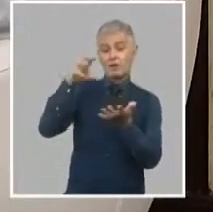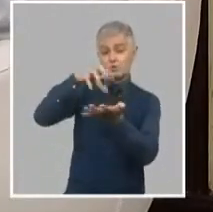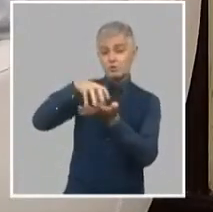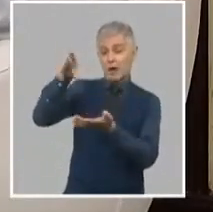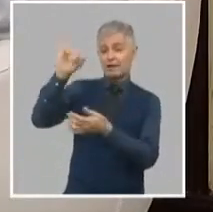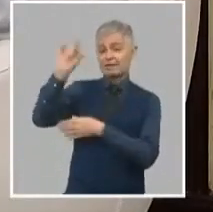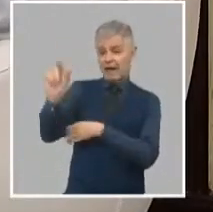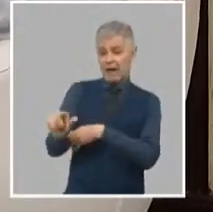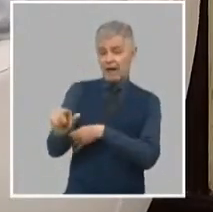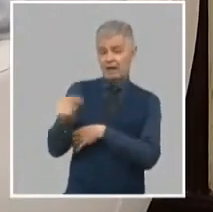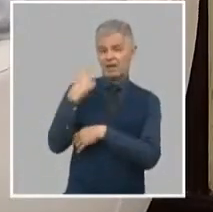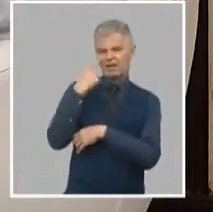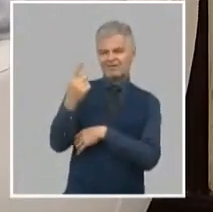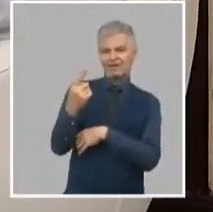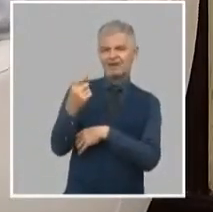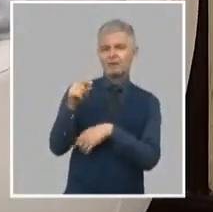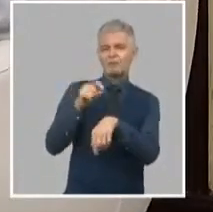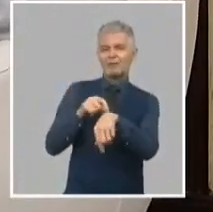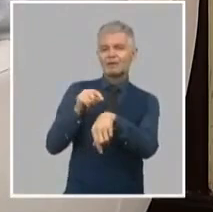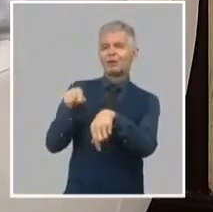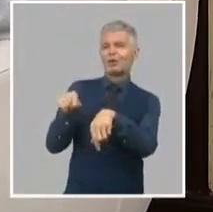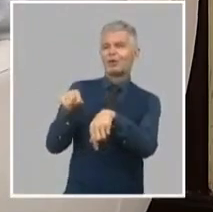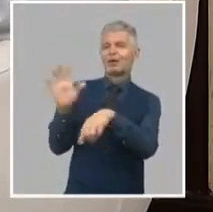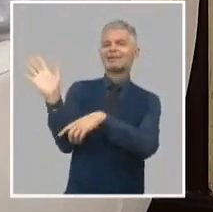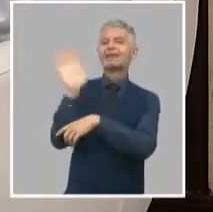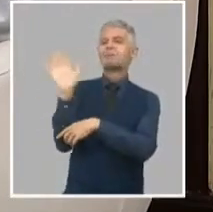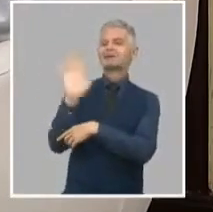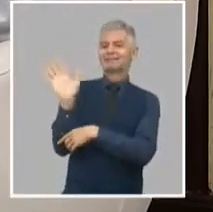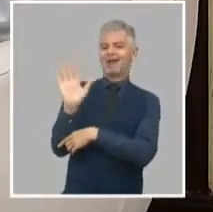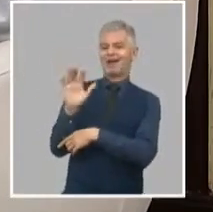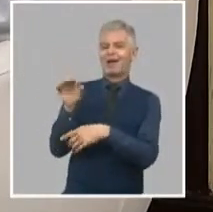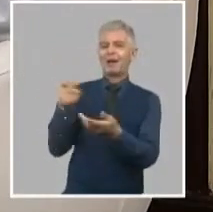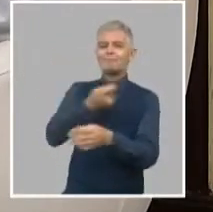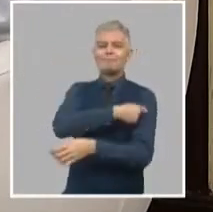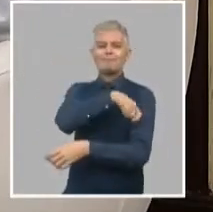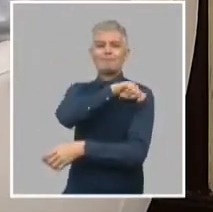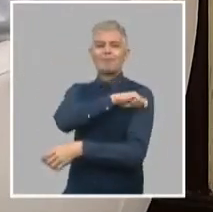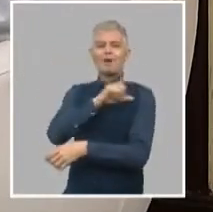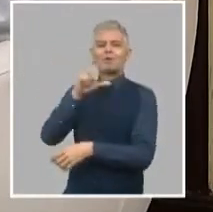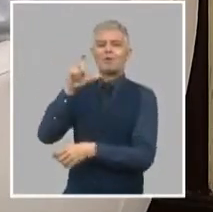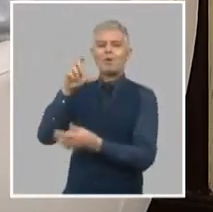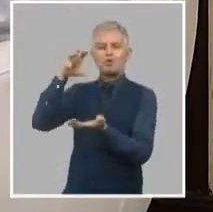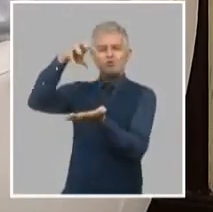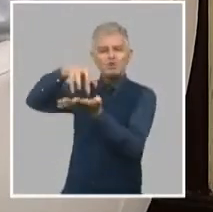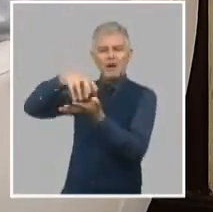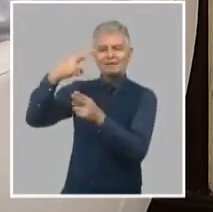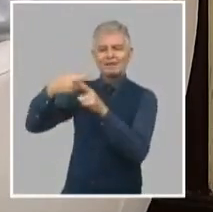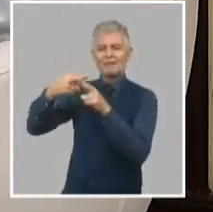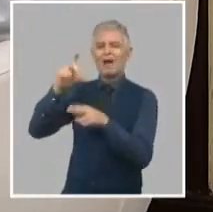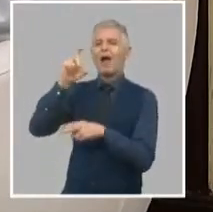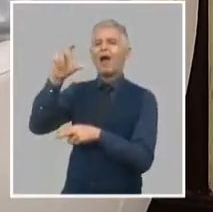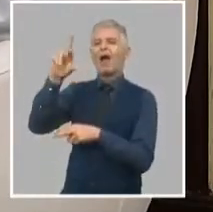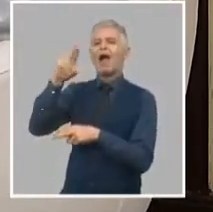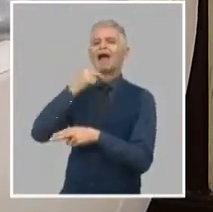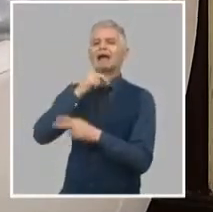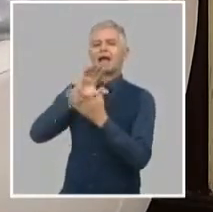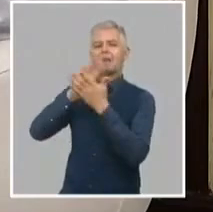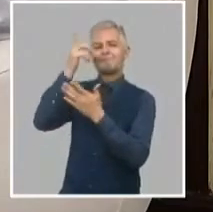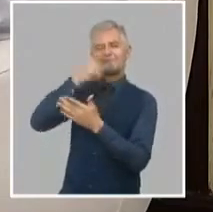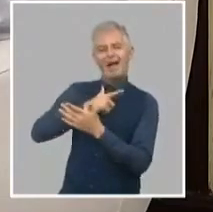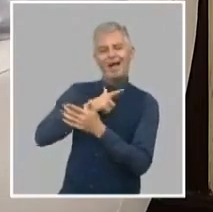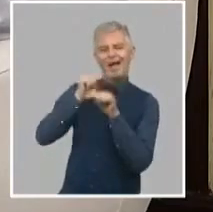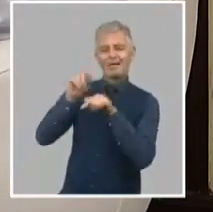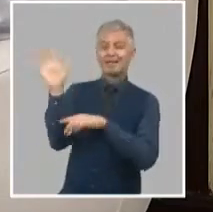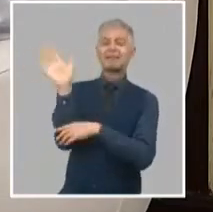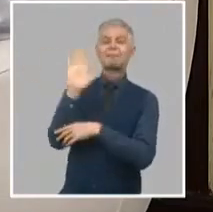más aquellas imágenes de la despedida que el pueblo de Crema, las autoridades de Crema le dieron a la Brigada Médica